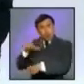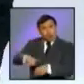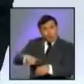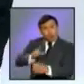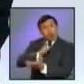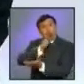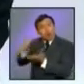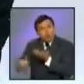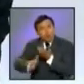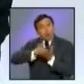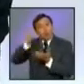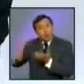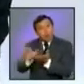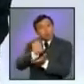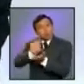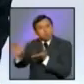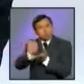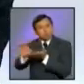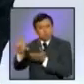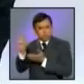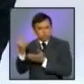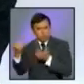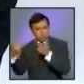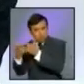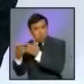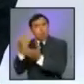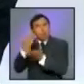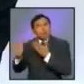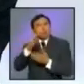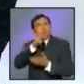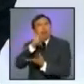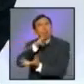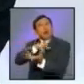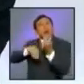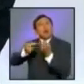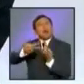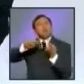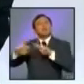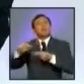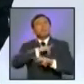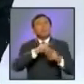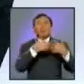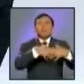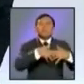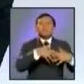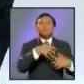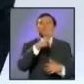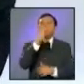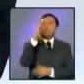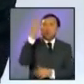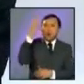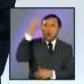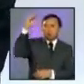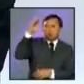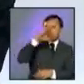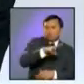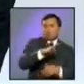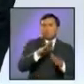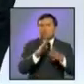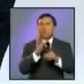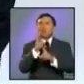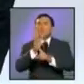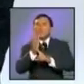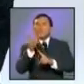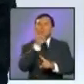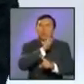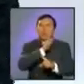uno Eso es lo que representa a Peña Nieto y estuvo bien que Josefina se lo echara en cara estuvo bien Ahora vamos a la parte